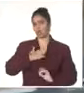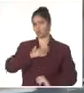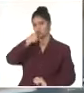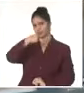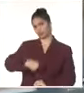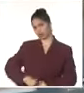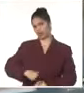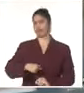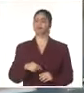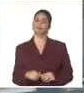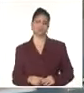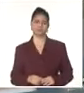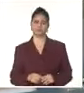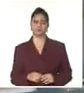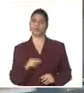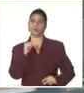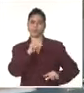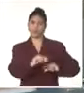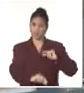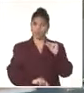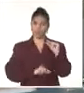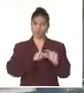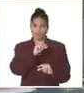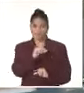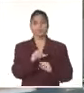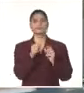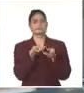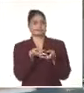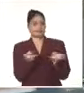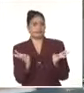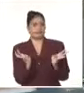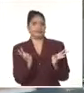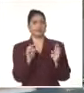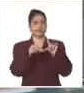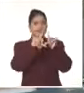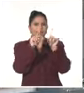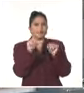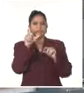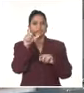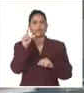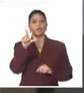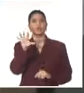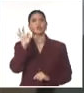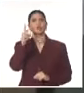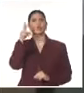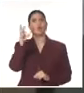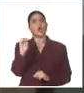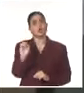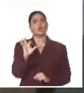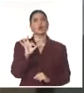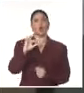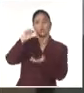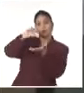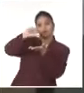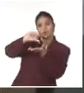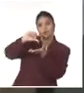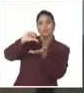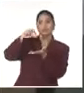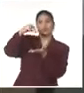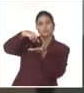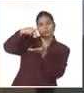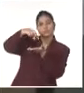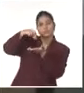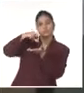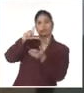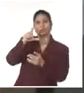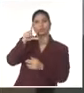hipoclorito, las tabletas de cloro, para que la población pueda clorar el agua de tomar, estoy diciendo específicamente en